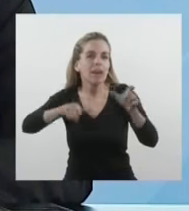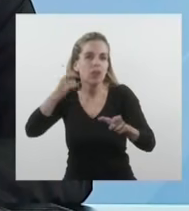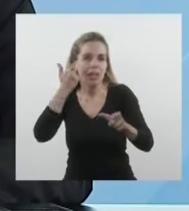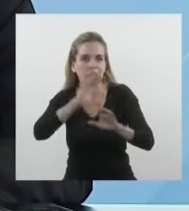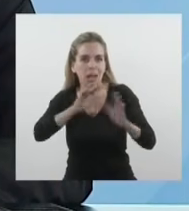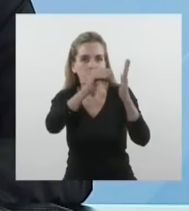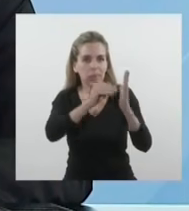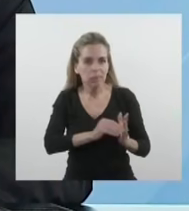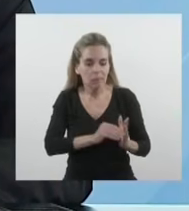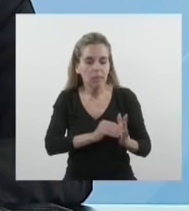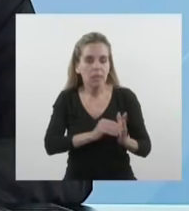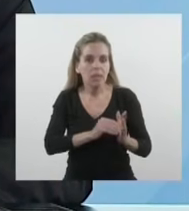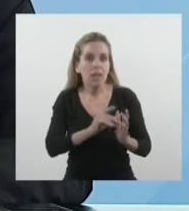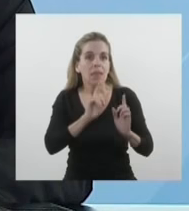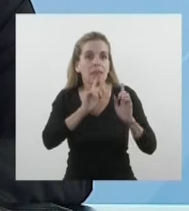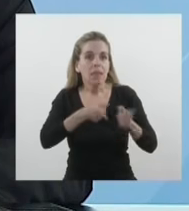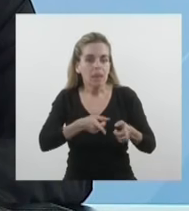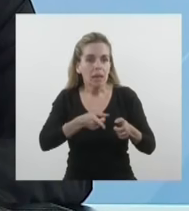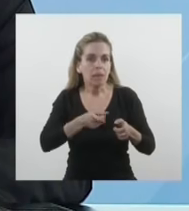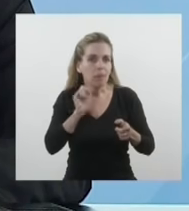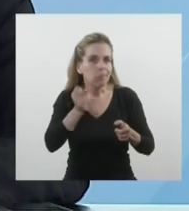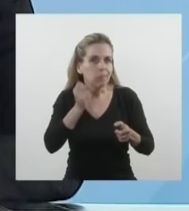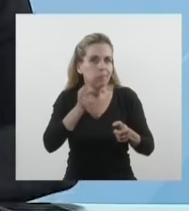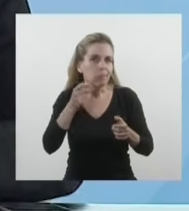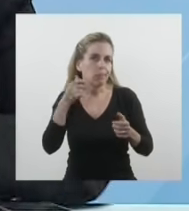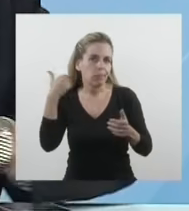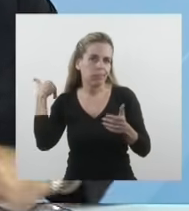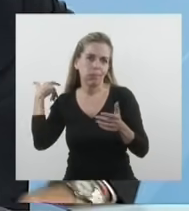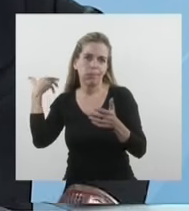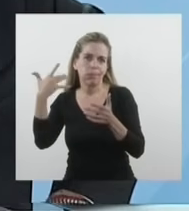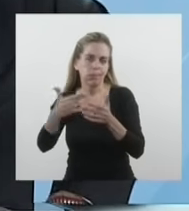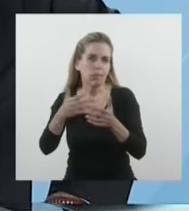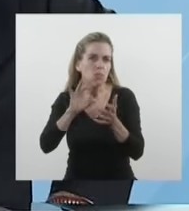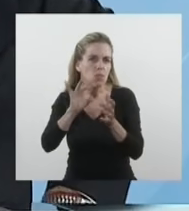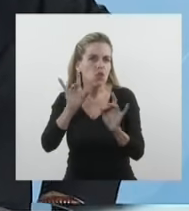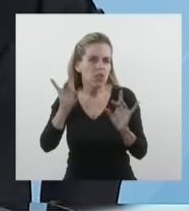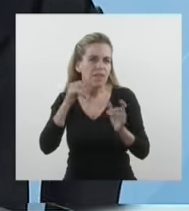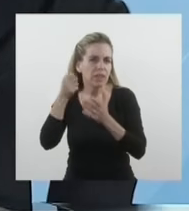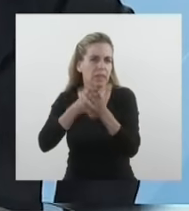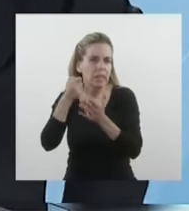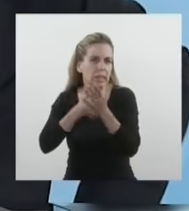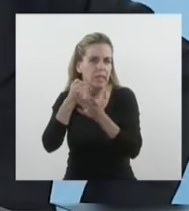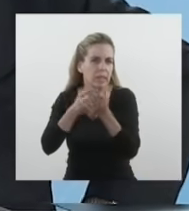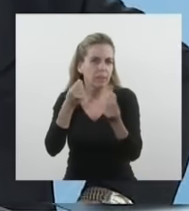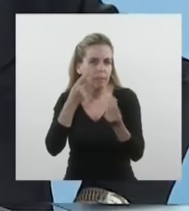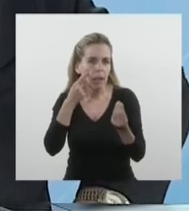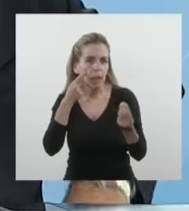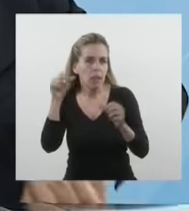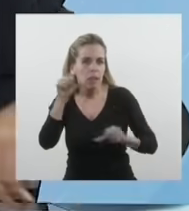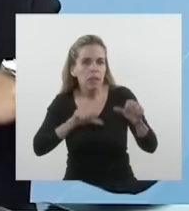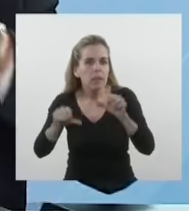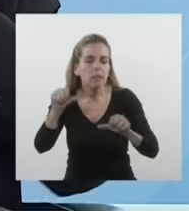hemos tenido un camino muy difícil desde regulaciones escépticas hasta